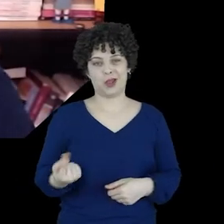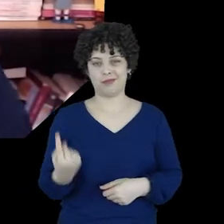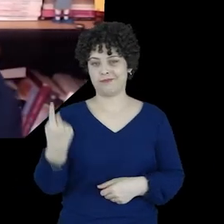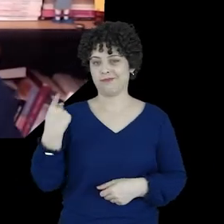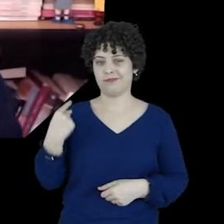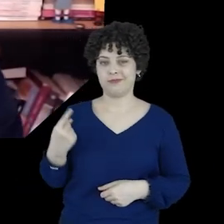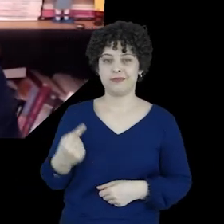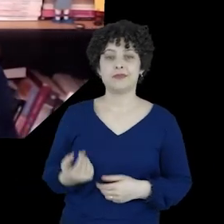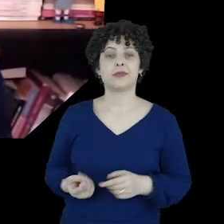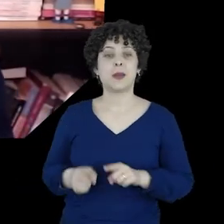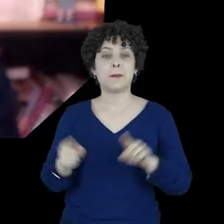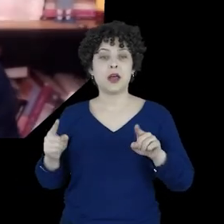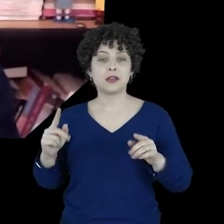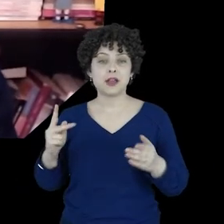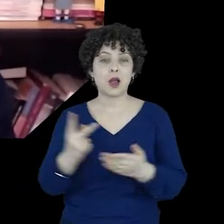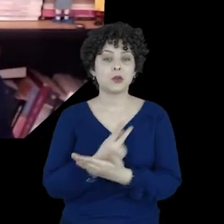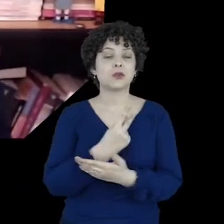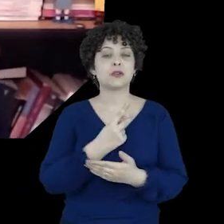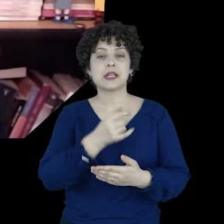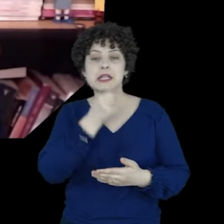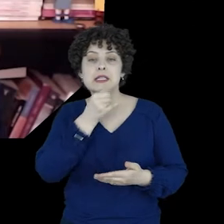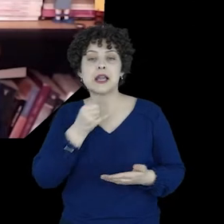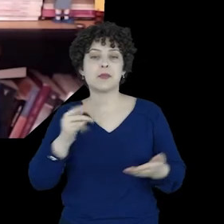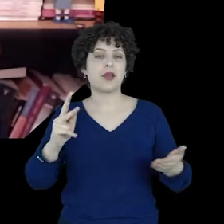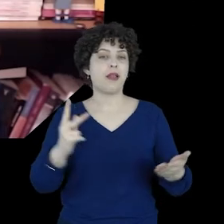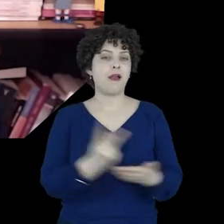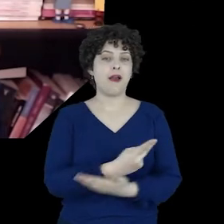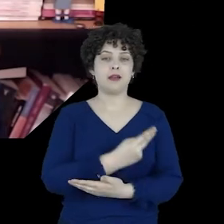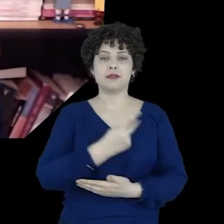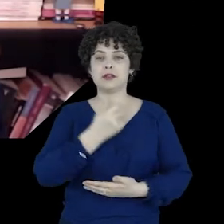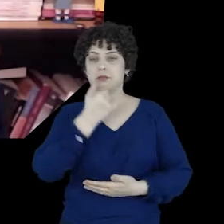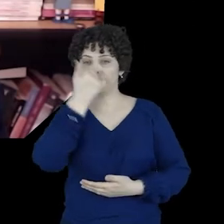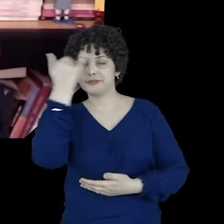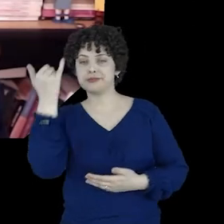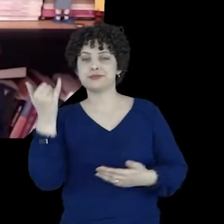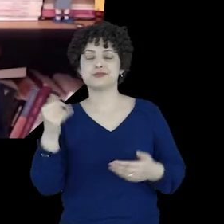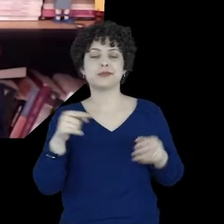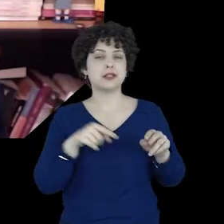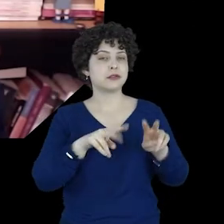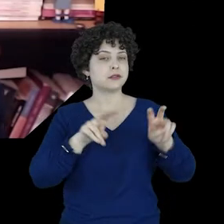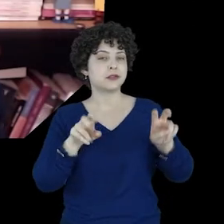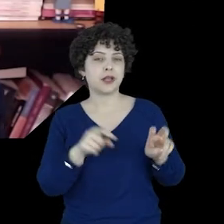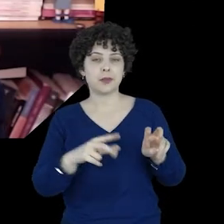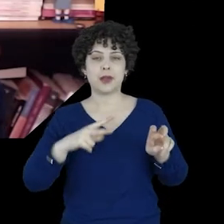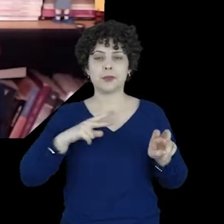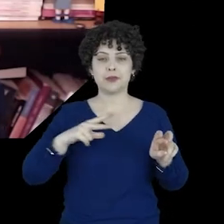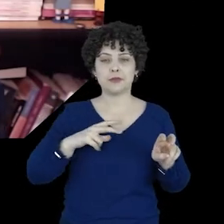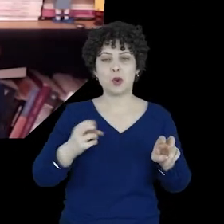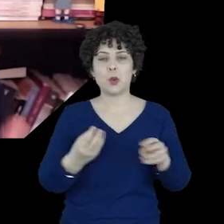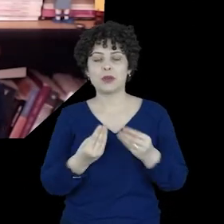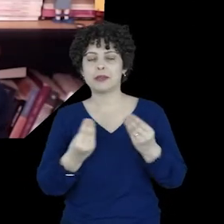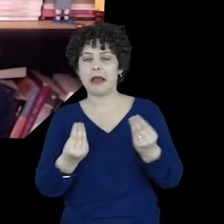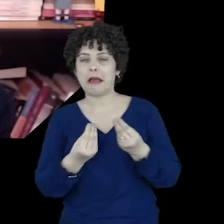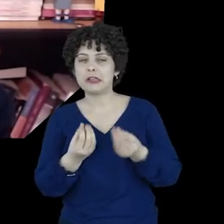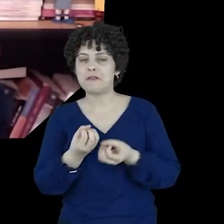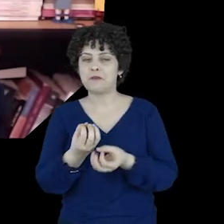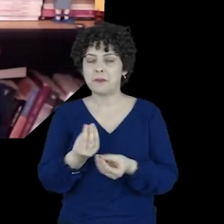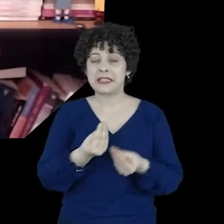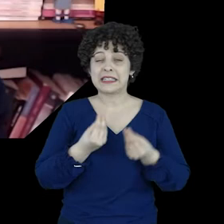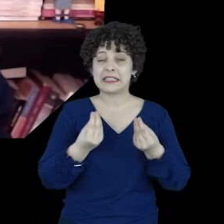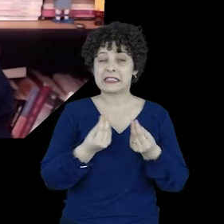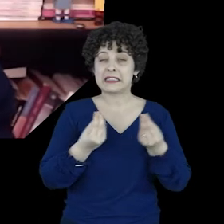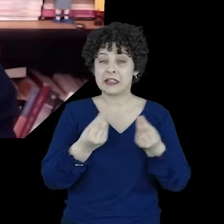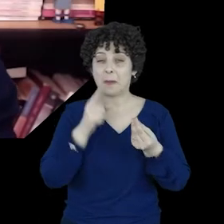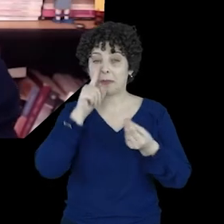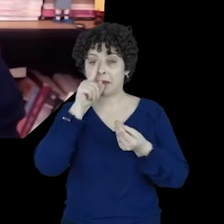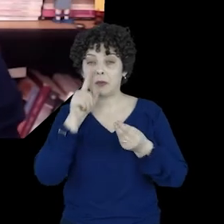embargo, es, por ejemplo, cuando hay infracciones por temas de privacidad, de usos de datos